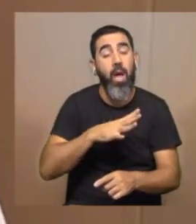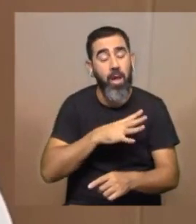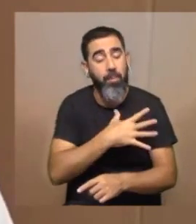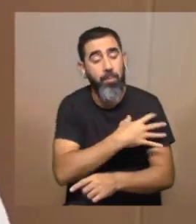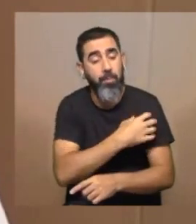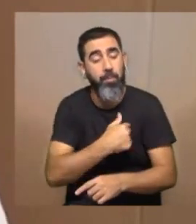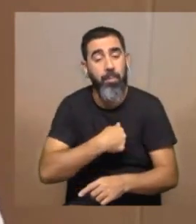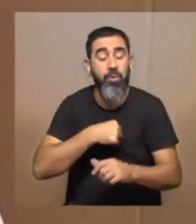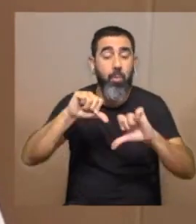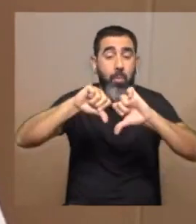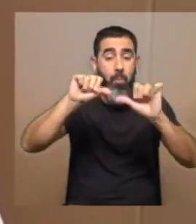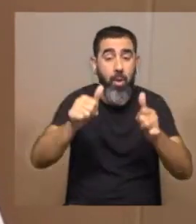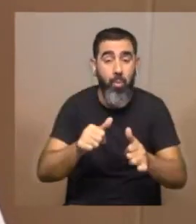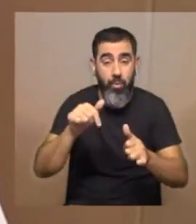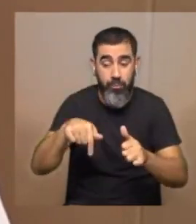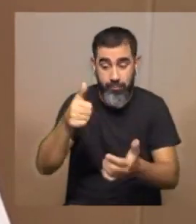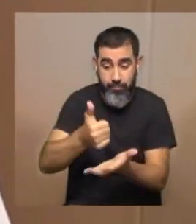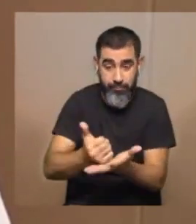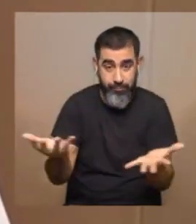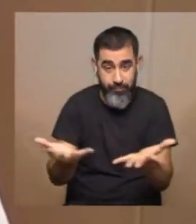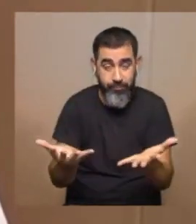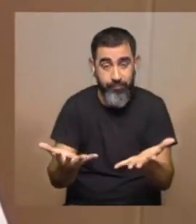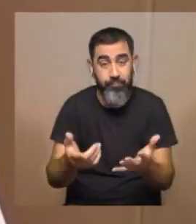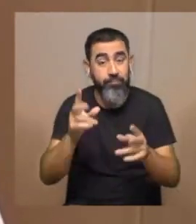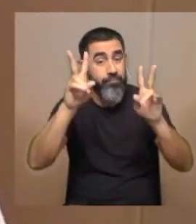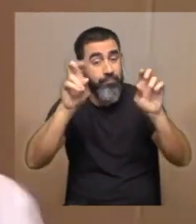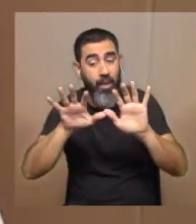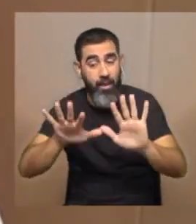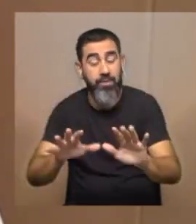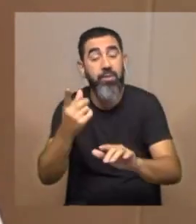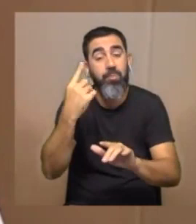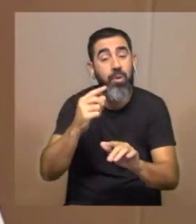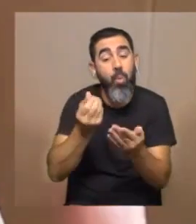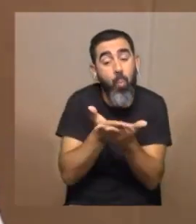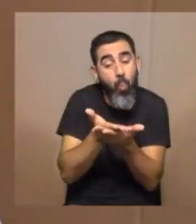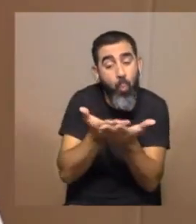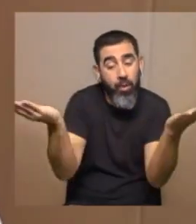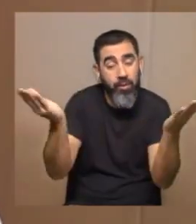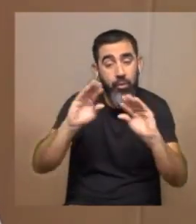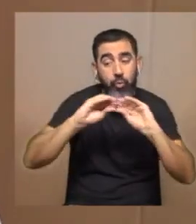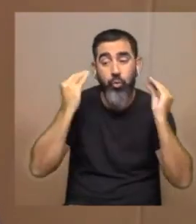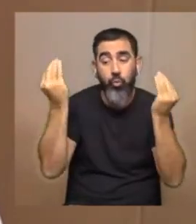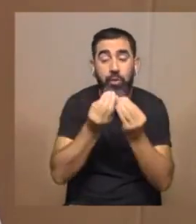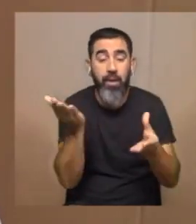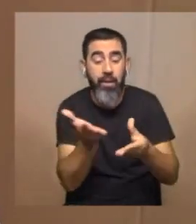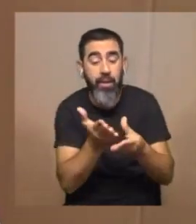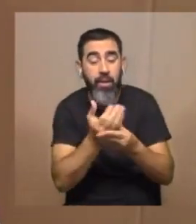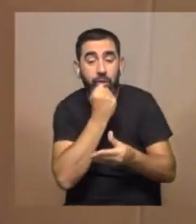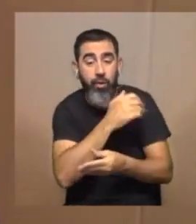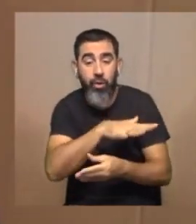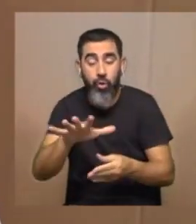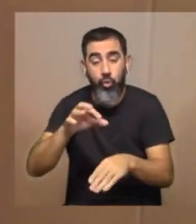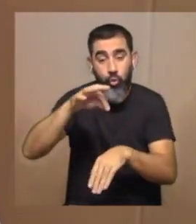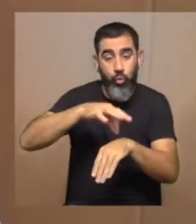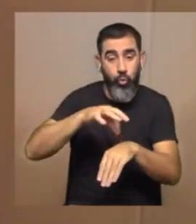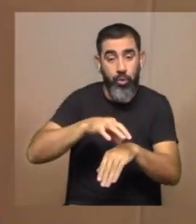en Maldonado, por ejemplo, que es donde nosotros estamos. Pero una cosa es eso y otra cosa es tomar una muestra del total de historias clínicas de todos los pacientes